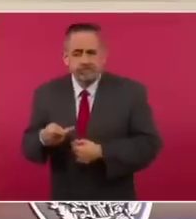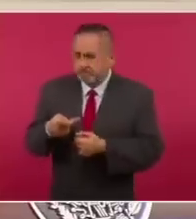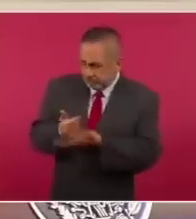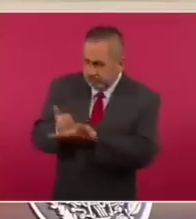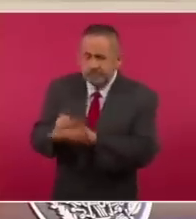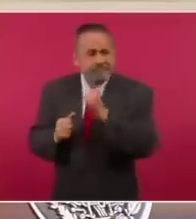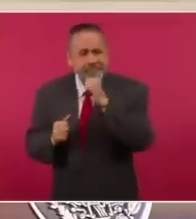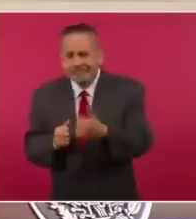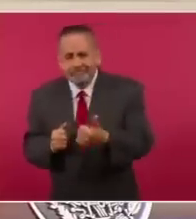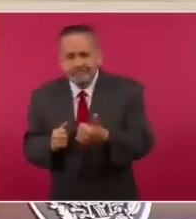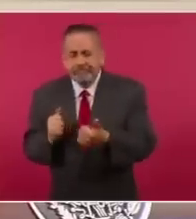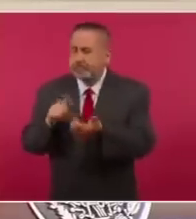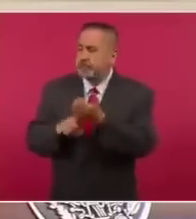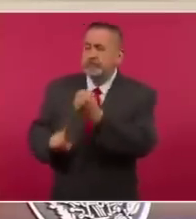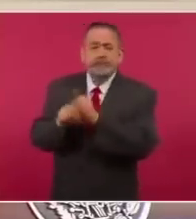con problemas